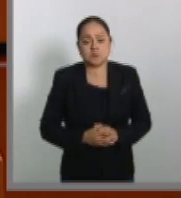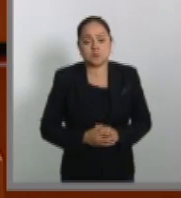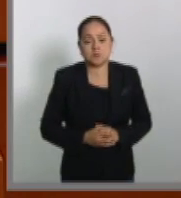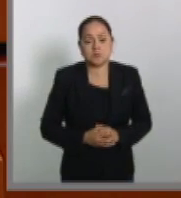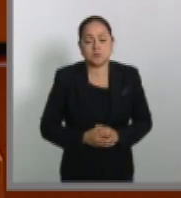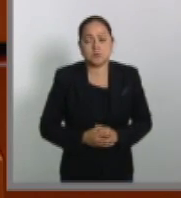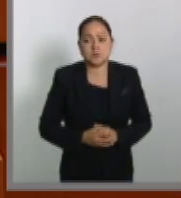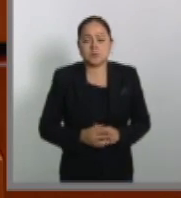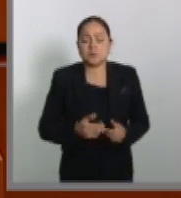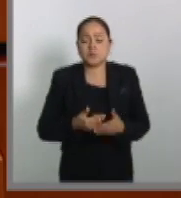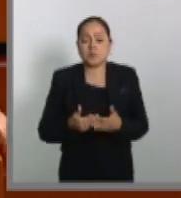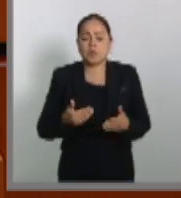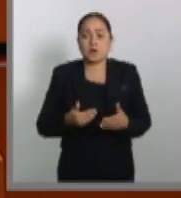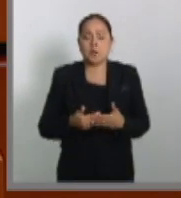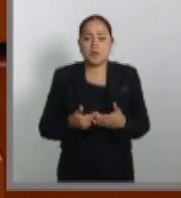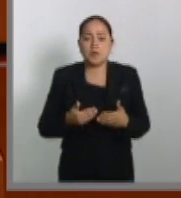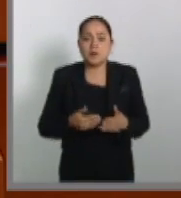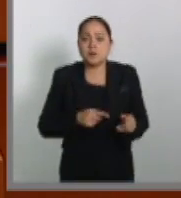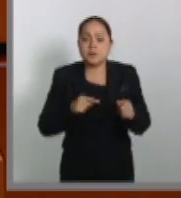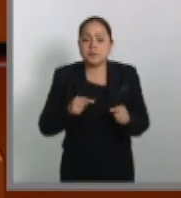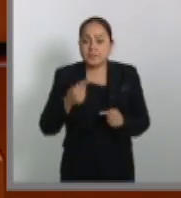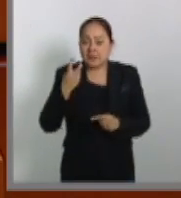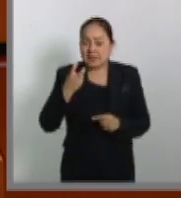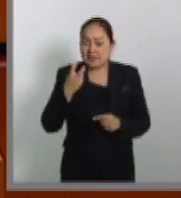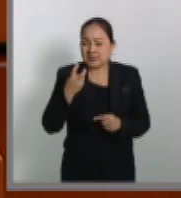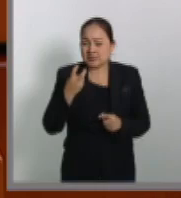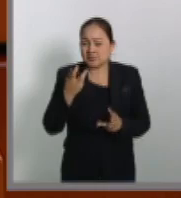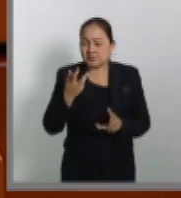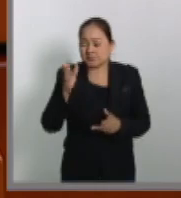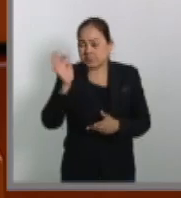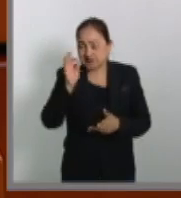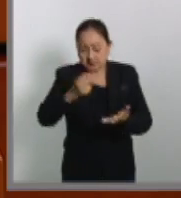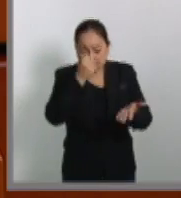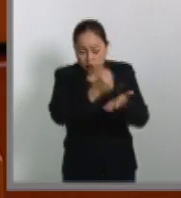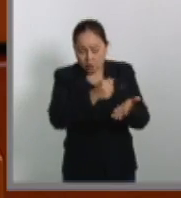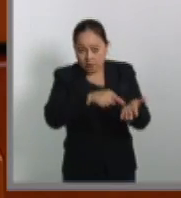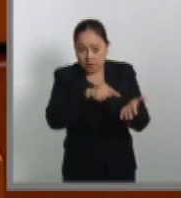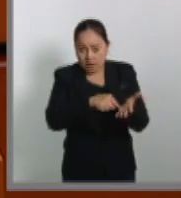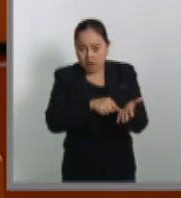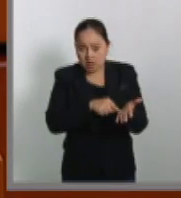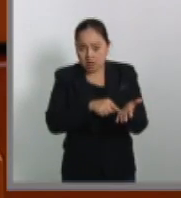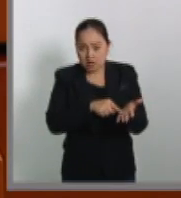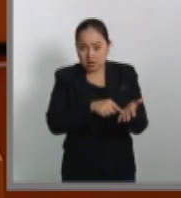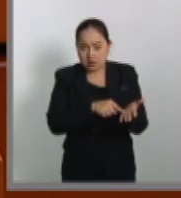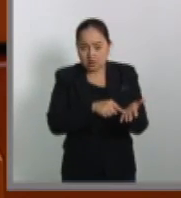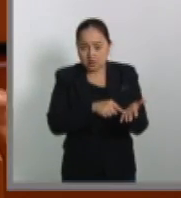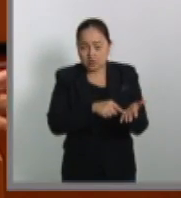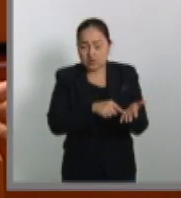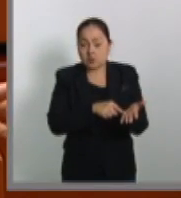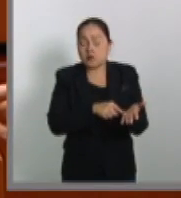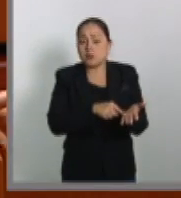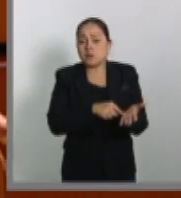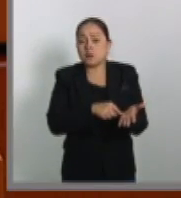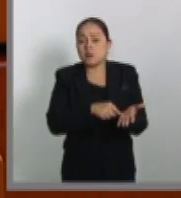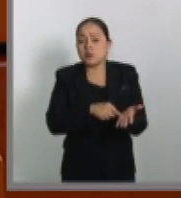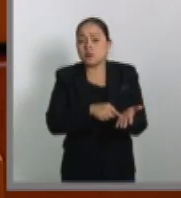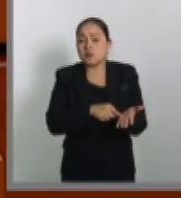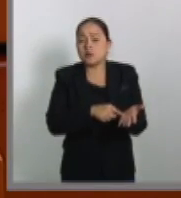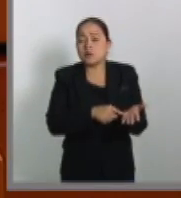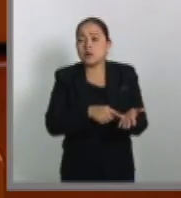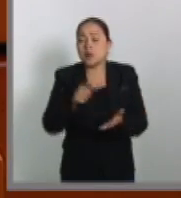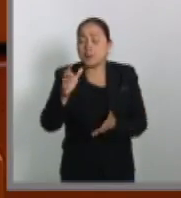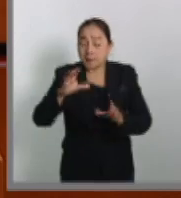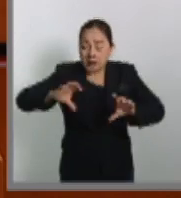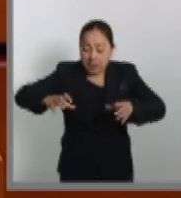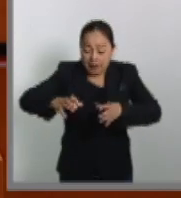lo que hoy es imposible, en caso de que se apruebe esta minuta, lo que hoy es imposible para